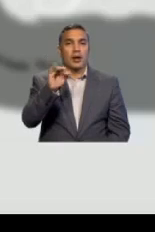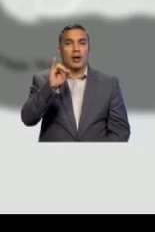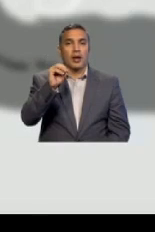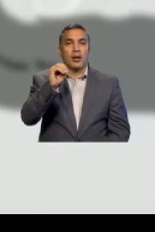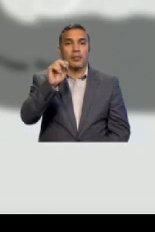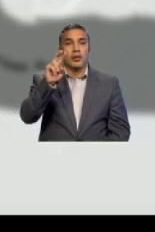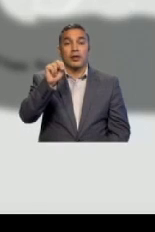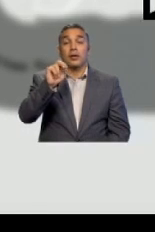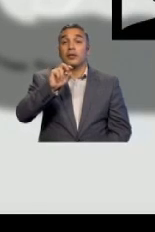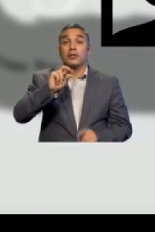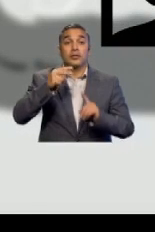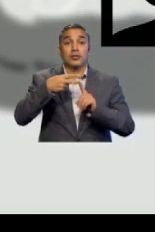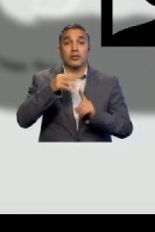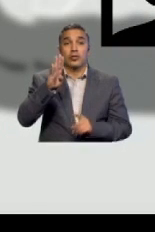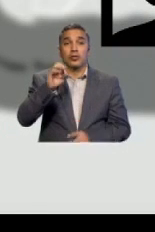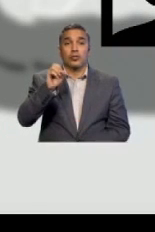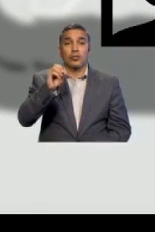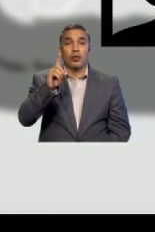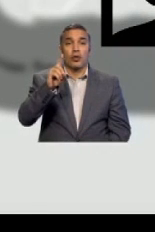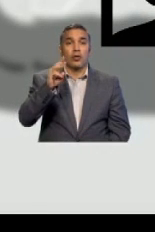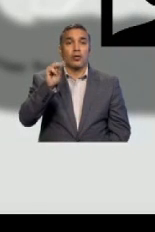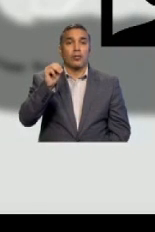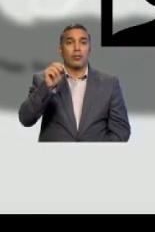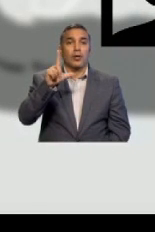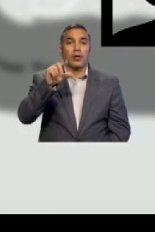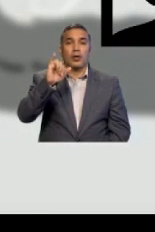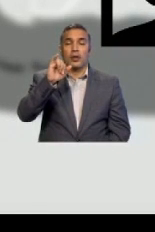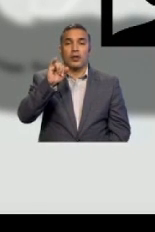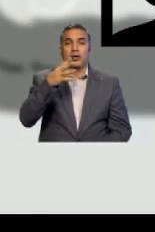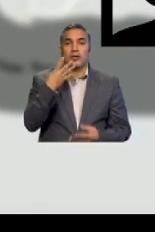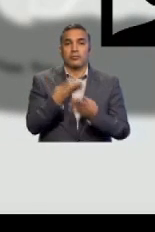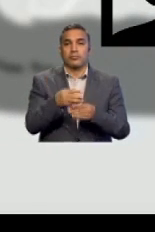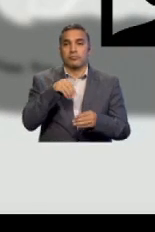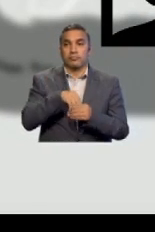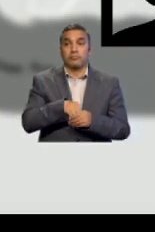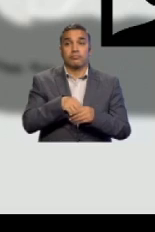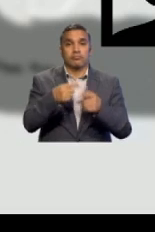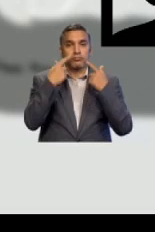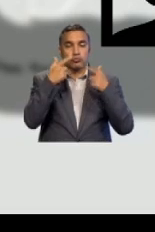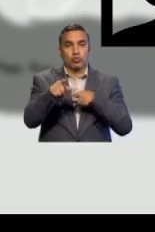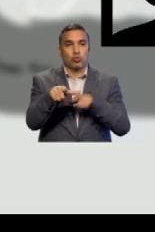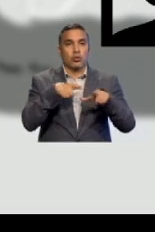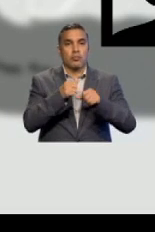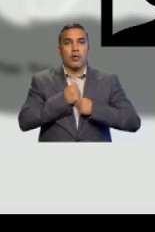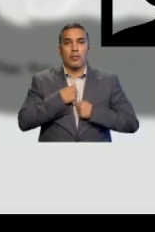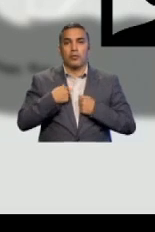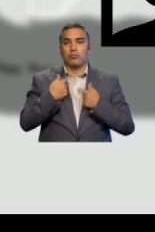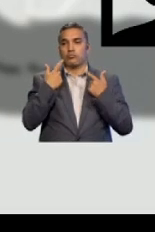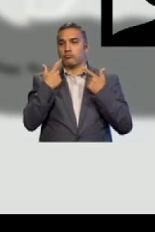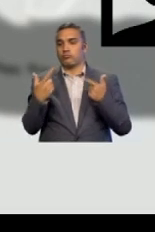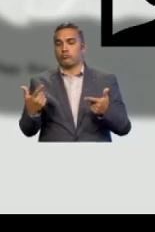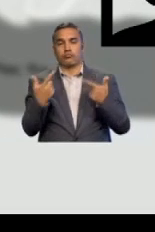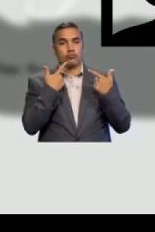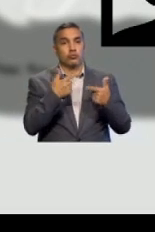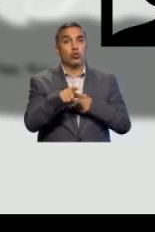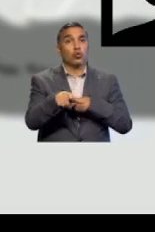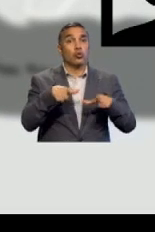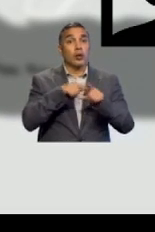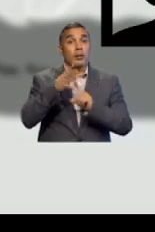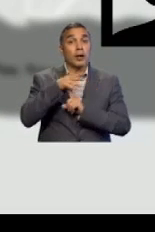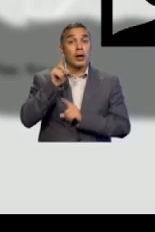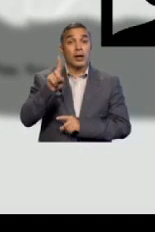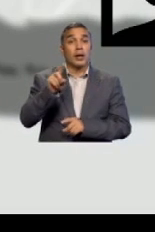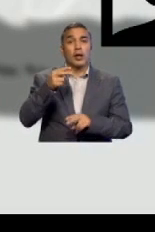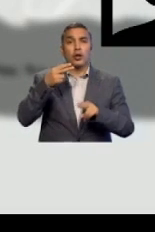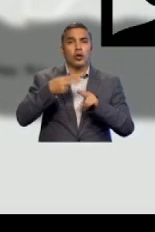le sigue es Buck Marley, sujeto que actualmente guarda prisión y que cuida su territorio. Un sector o una plaza, como ellos